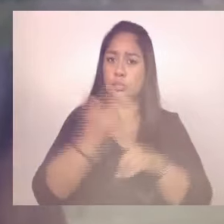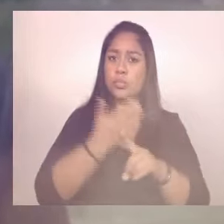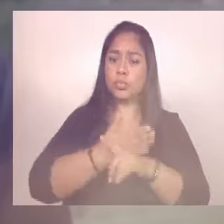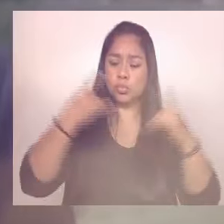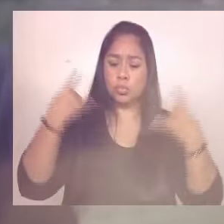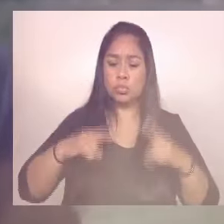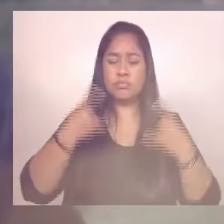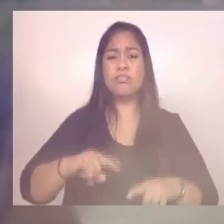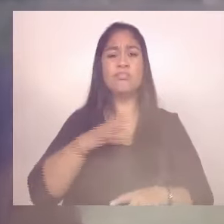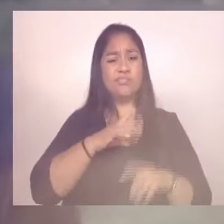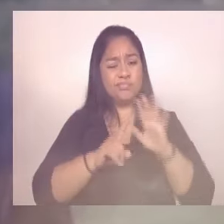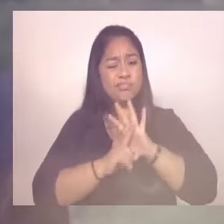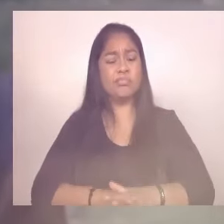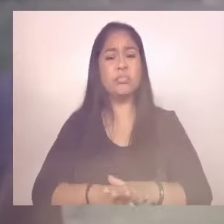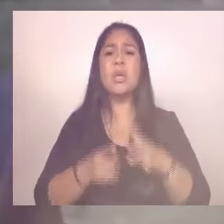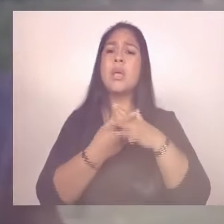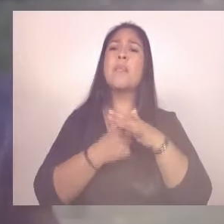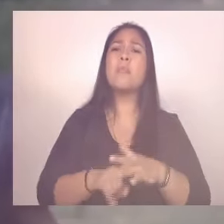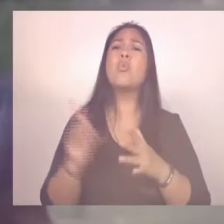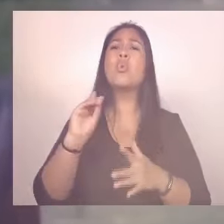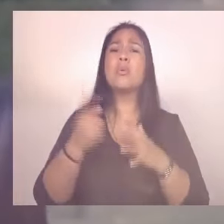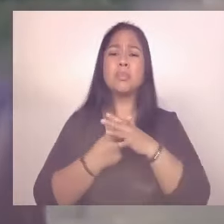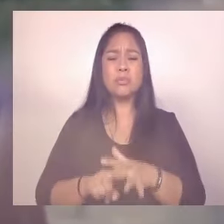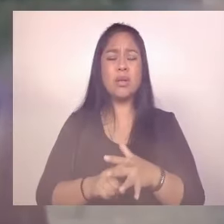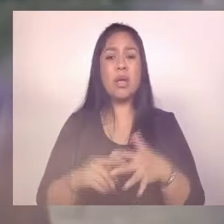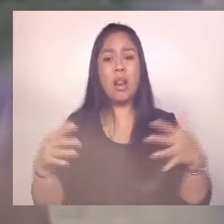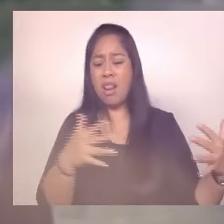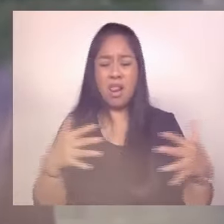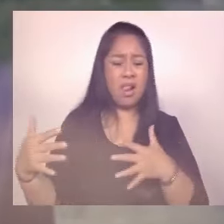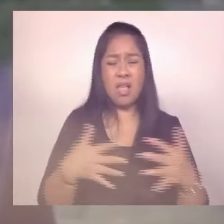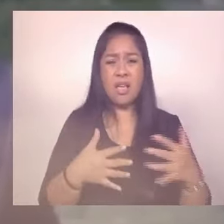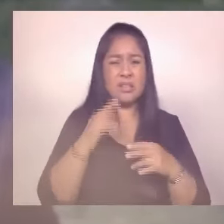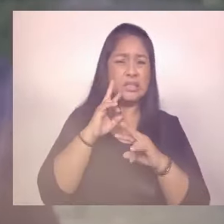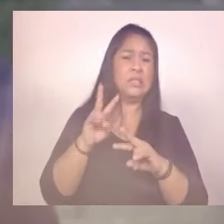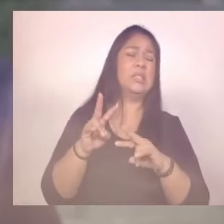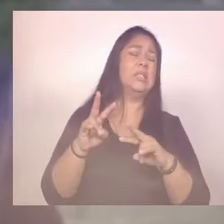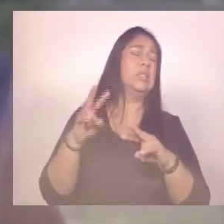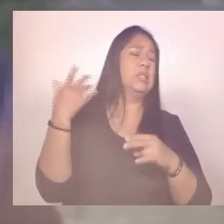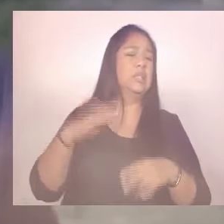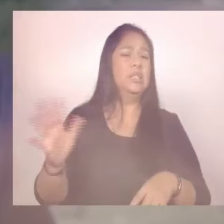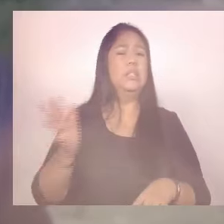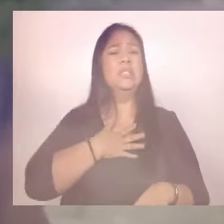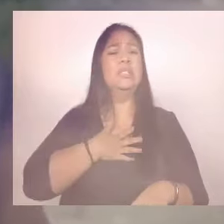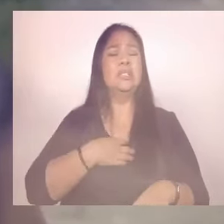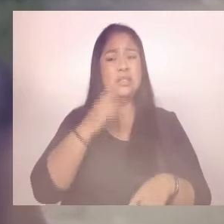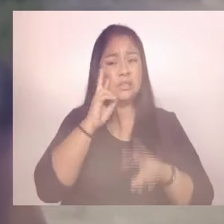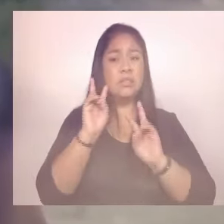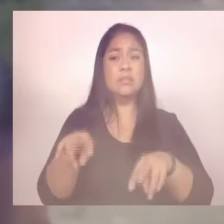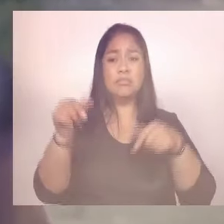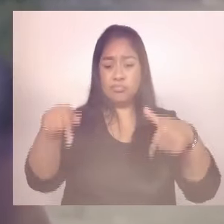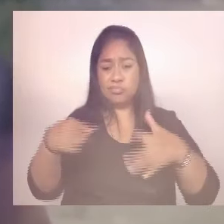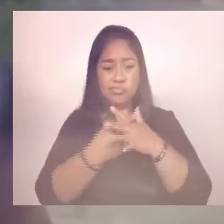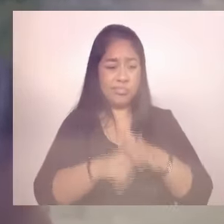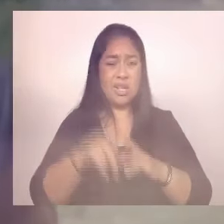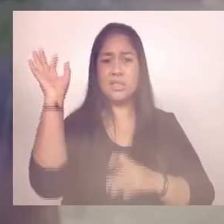aquejan. Empecemos por el origen, la guerra, ese horror que motivó la apertura de este foro